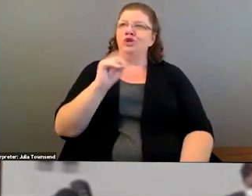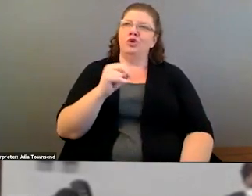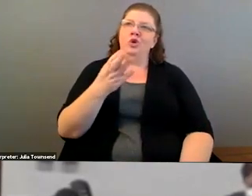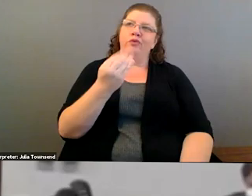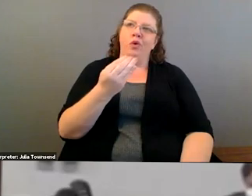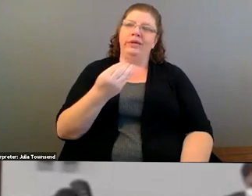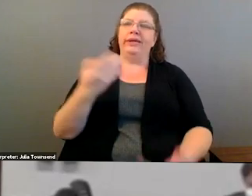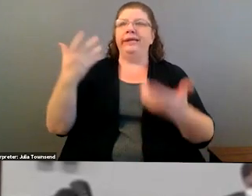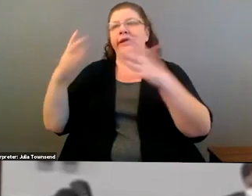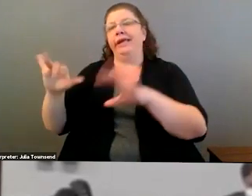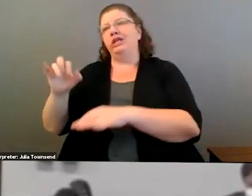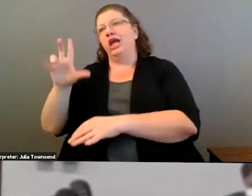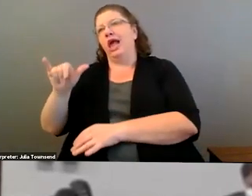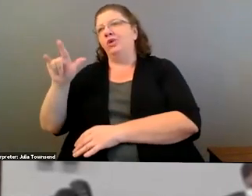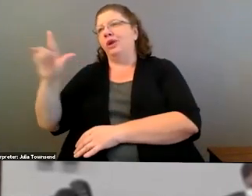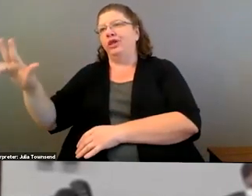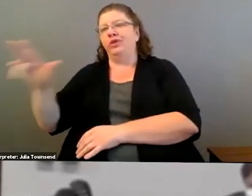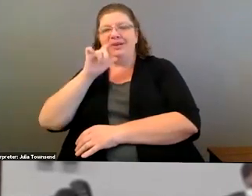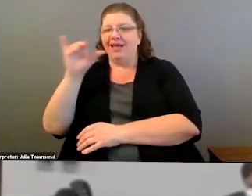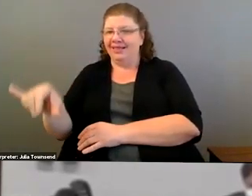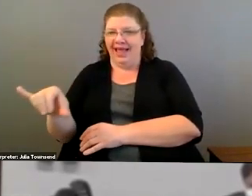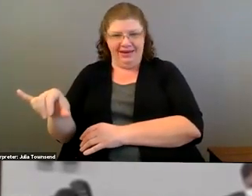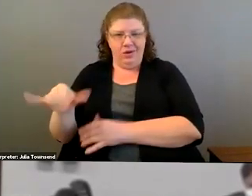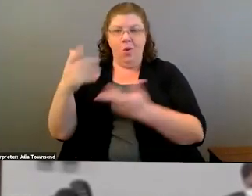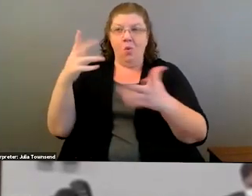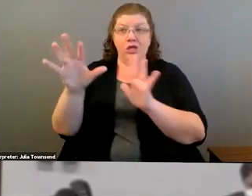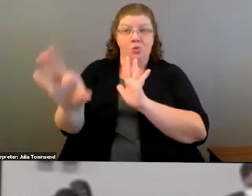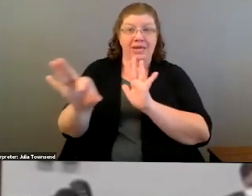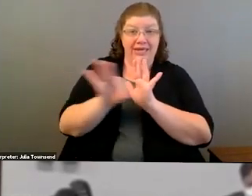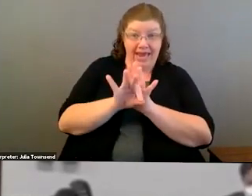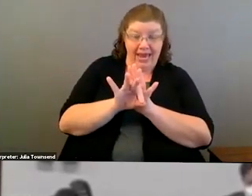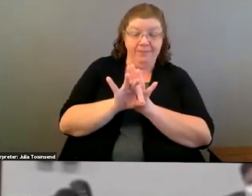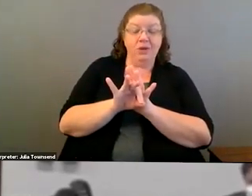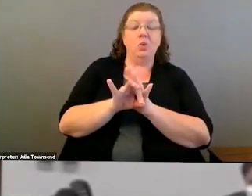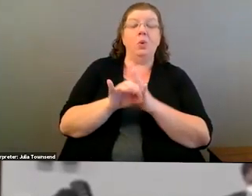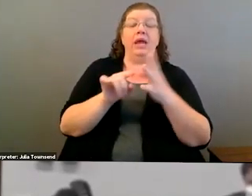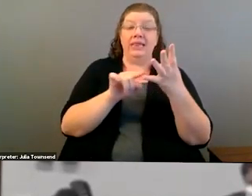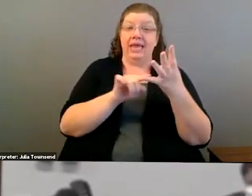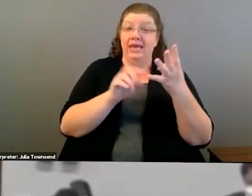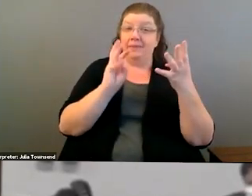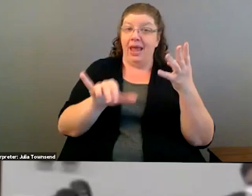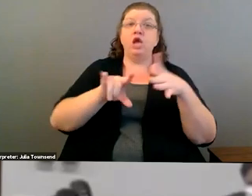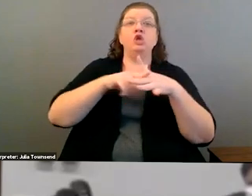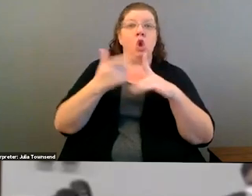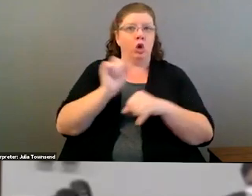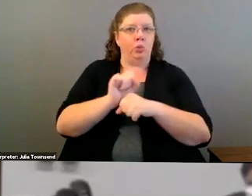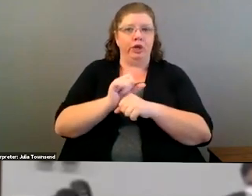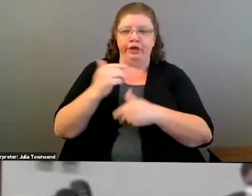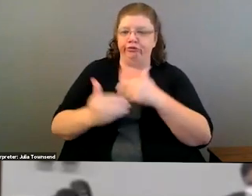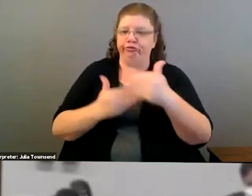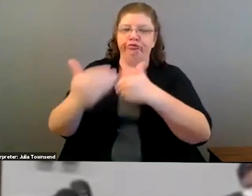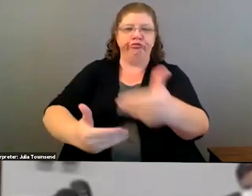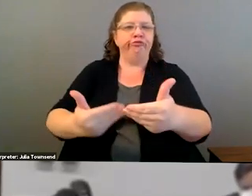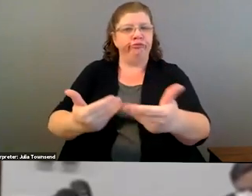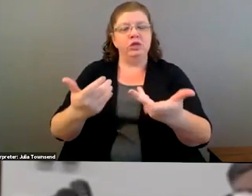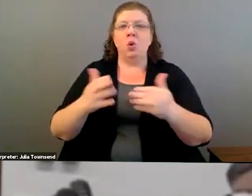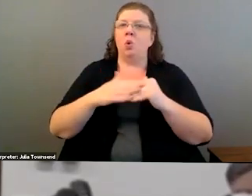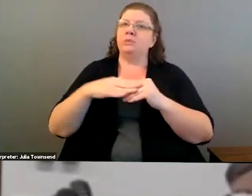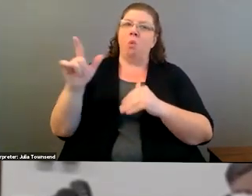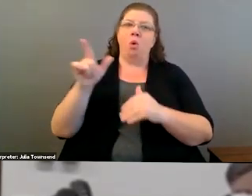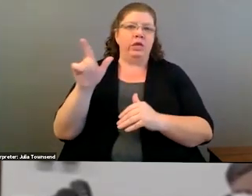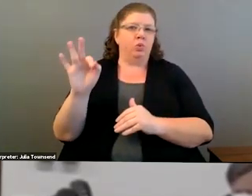de junio y terminar el 23 de julio más bien es una vez que lo nombramos a finales de mayo usted va a comenzar coordinando así que de hecho son más